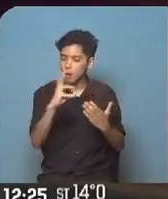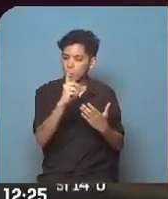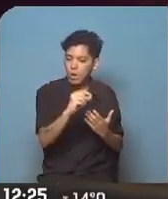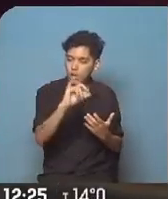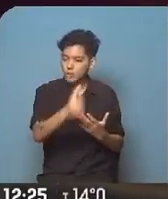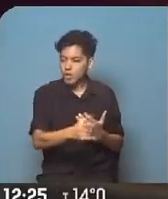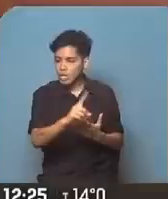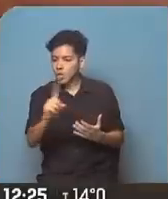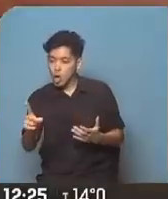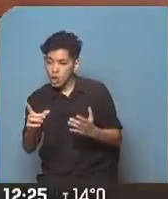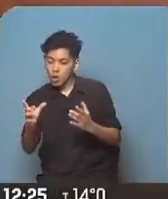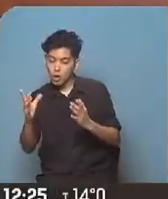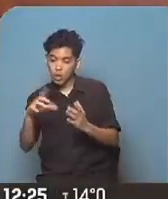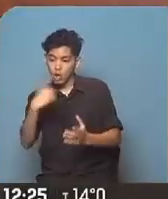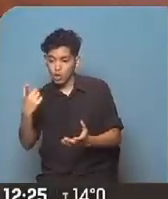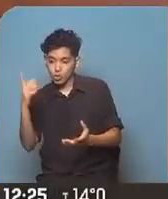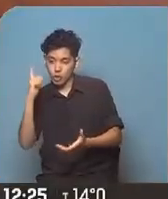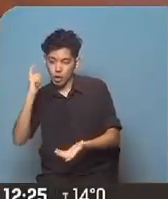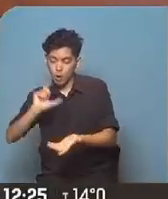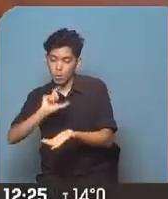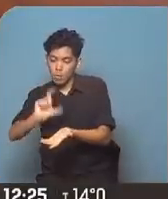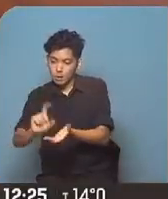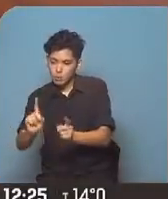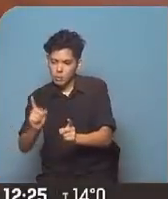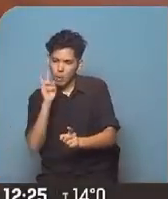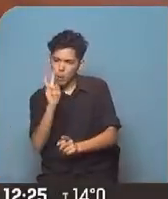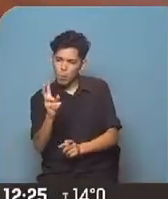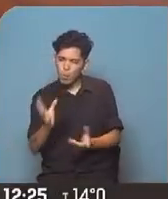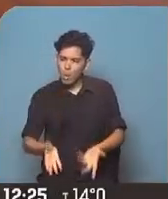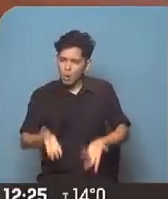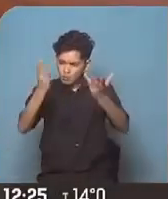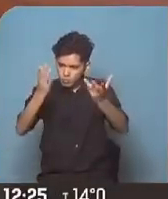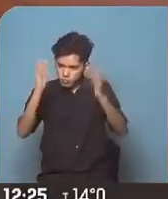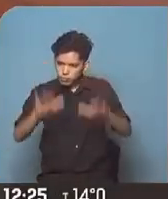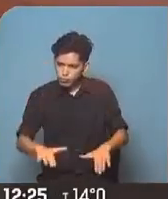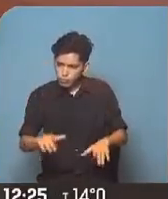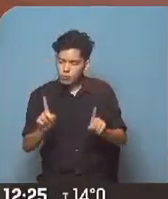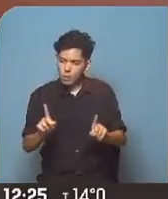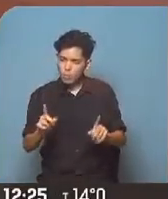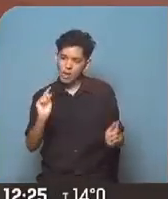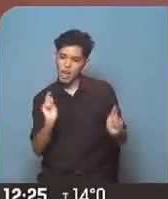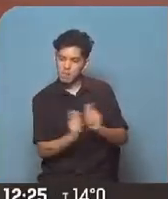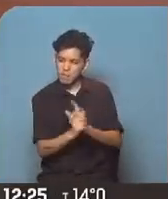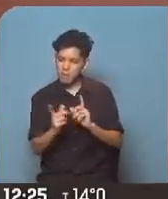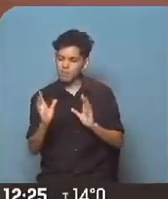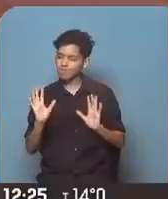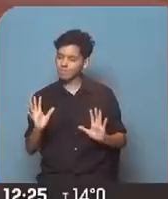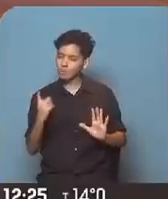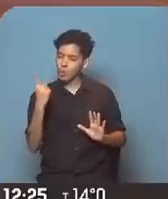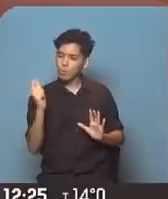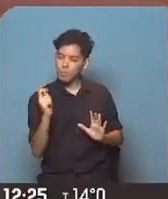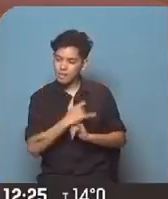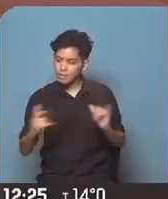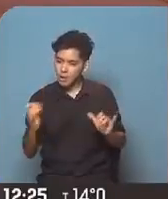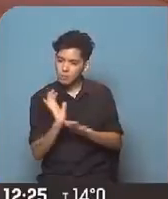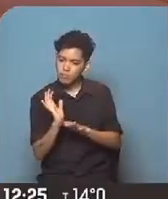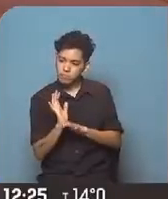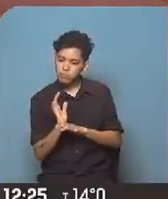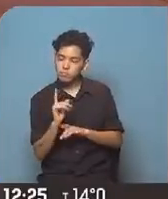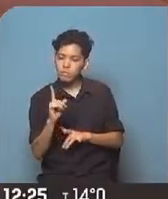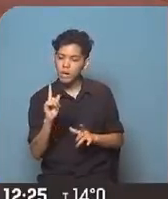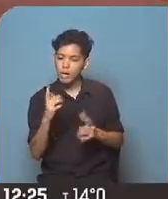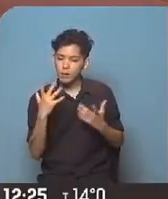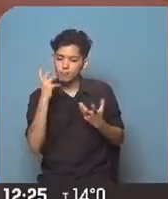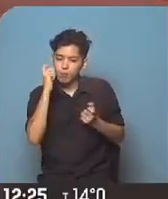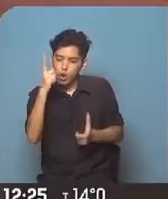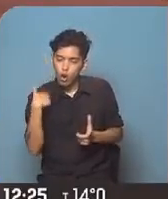bancos, al ver esta volatilidad cambiaria renovada, luego de un mes y pico de donde se había logrado bajar la volatilidad